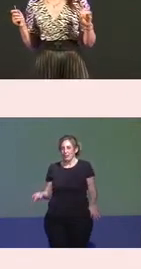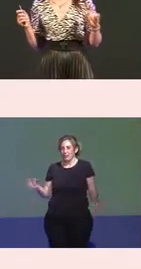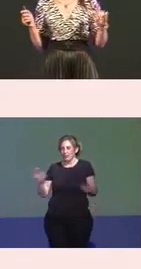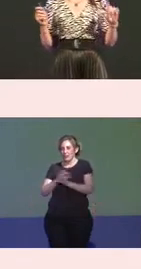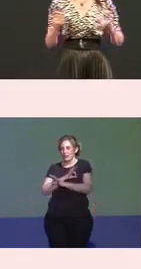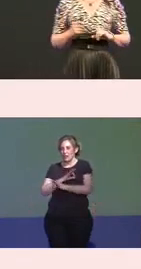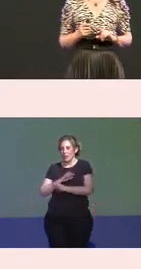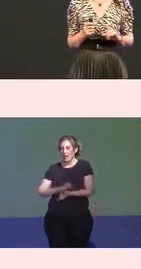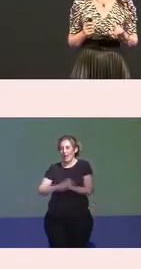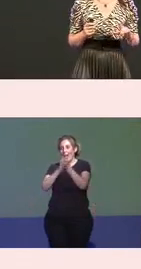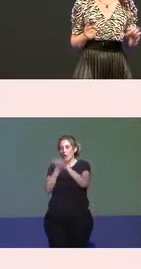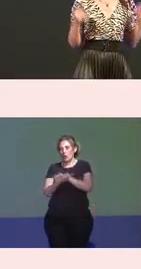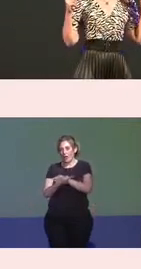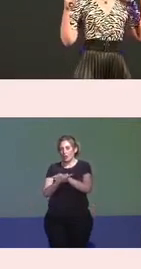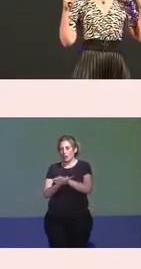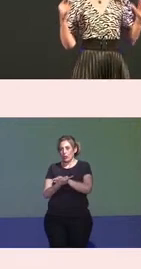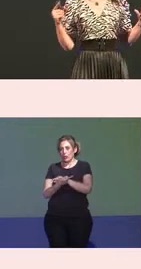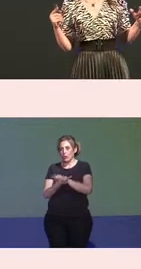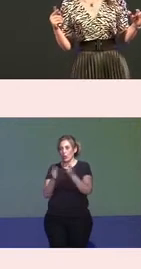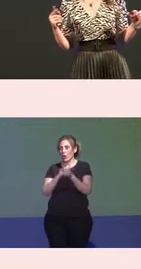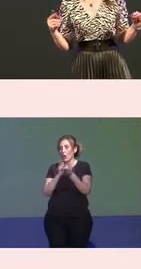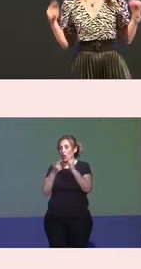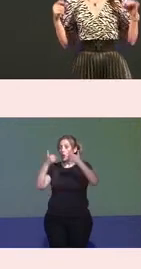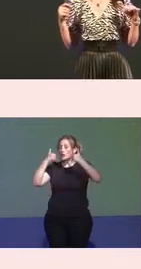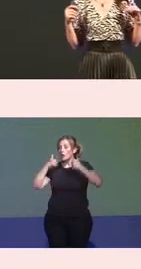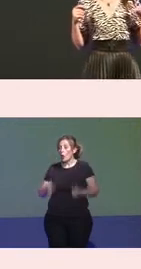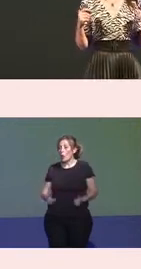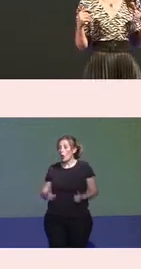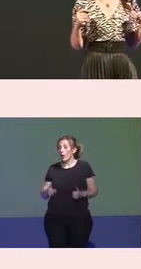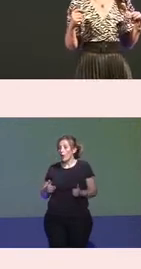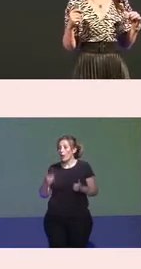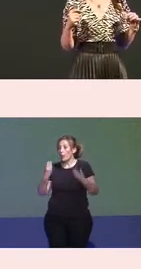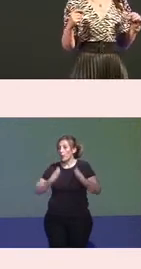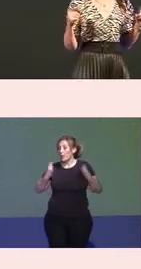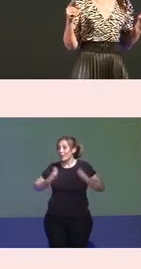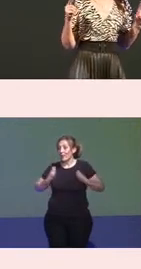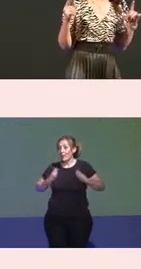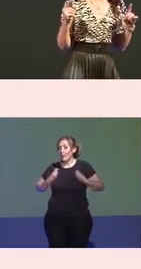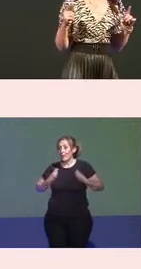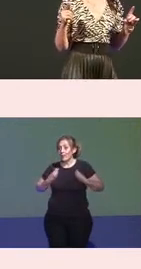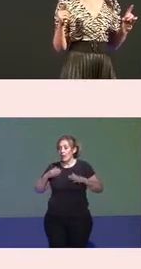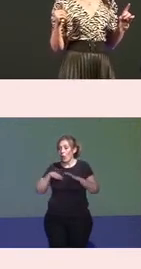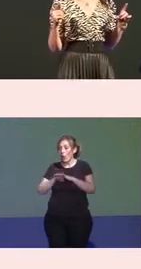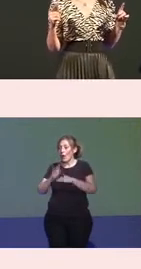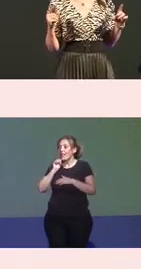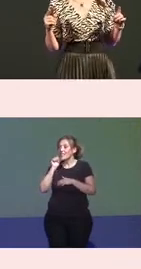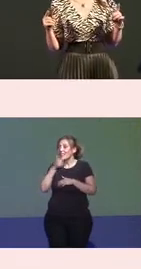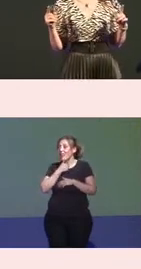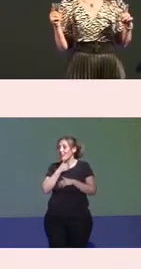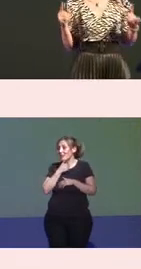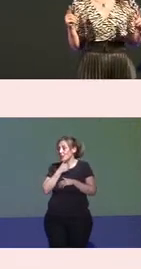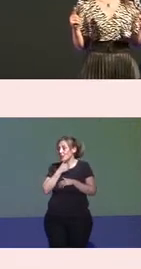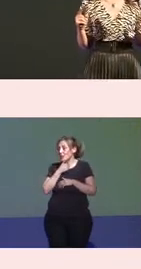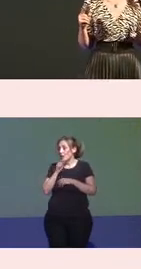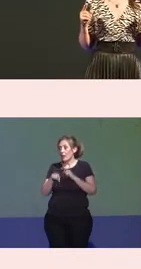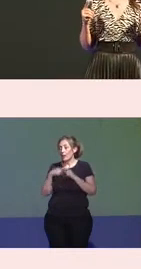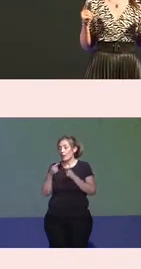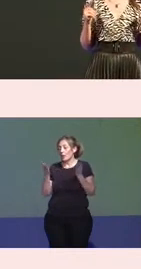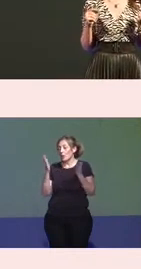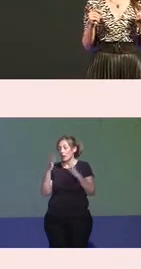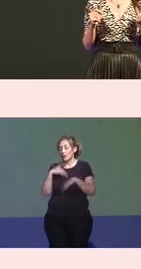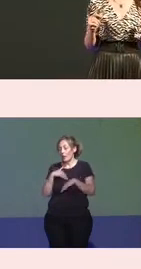es justo todo lo contrario nuestros cuerpos que nos definen en vida guardan muchos secretos cuando ya no estamos